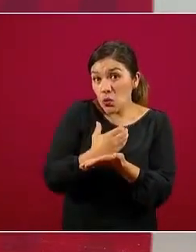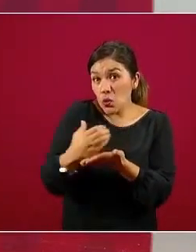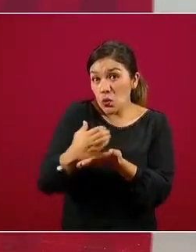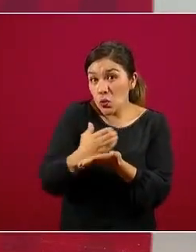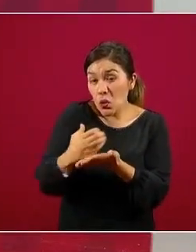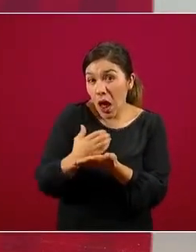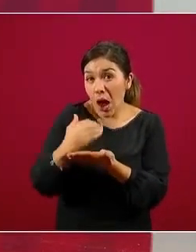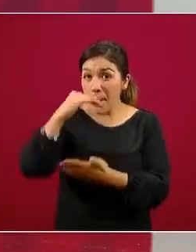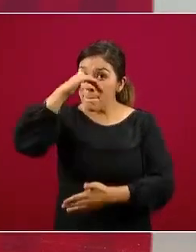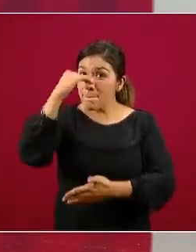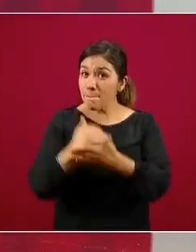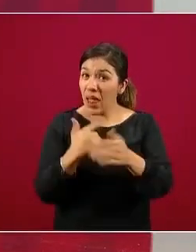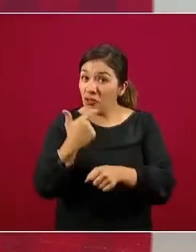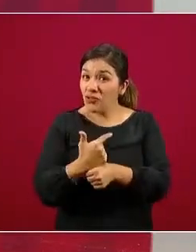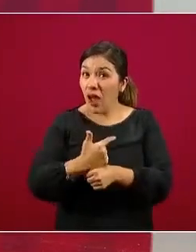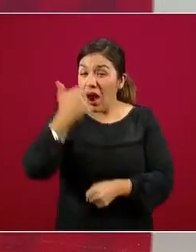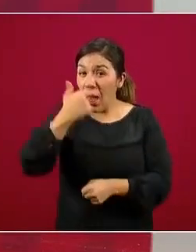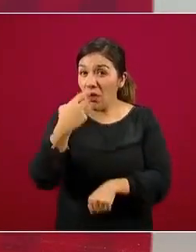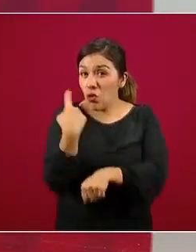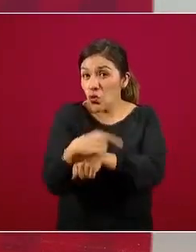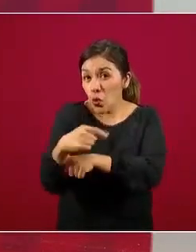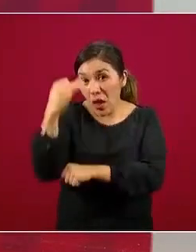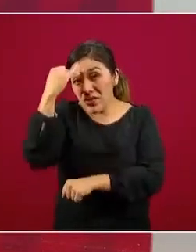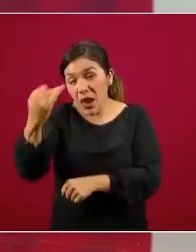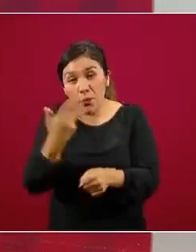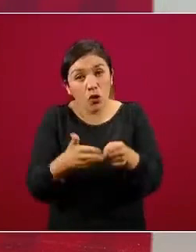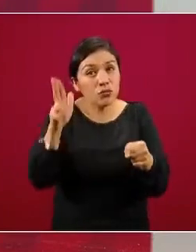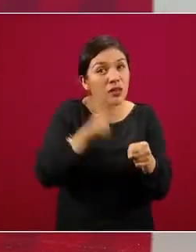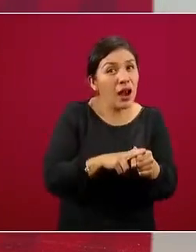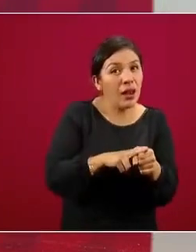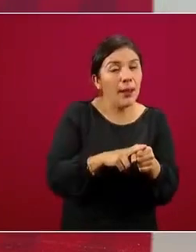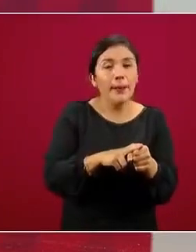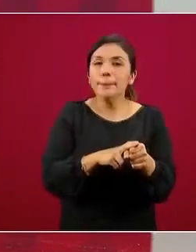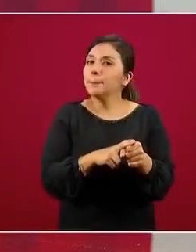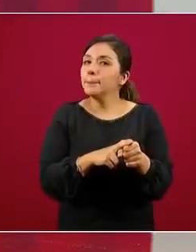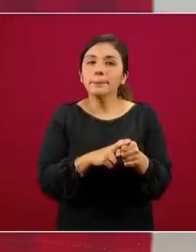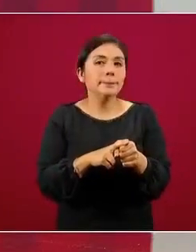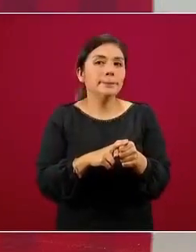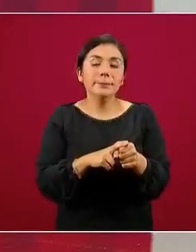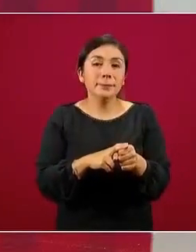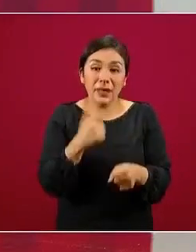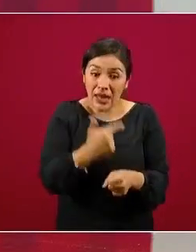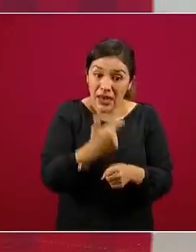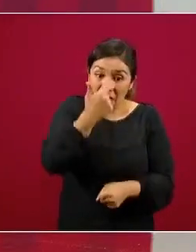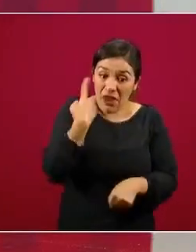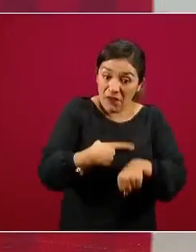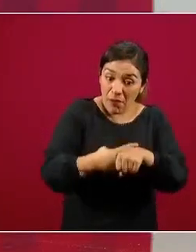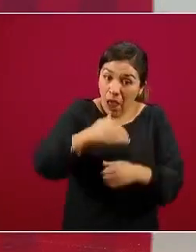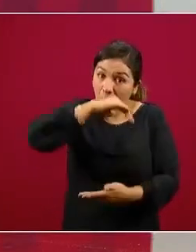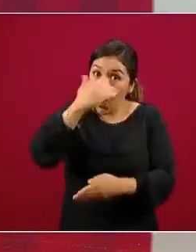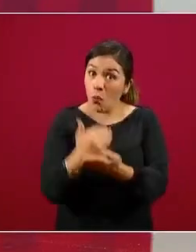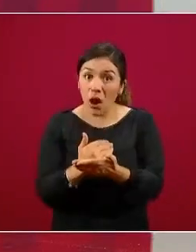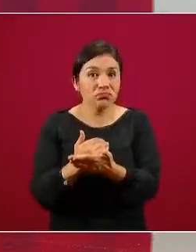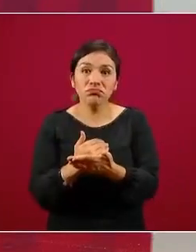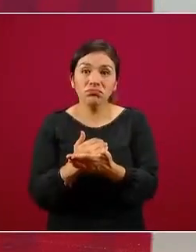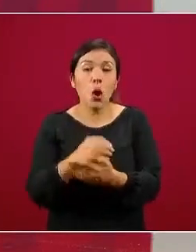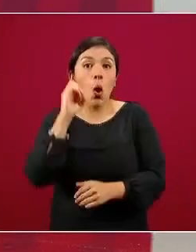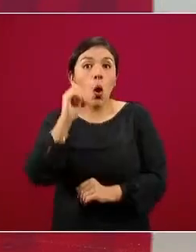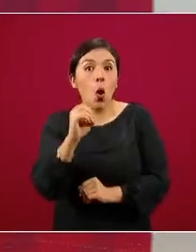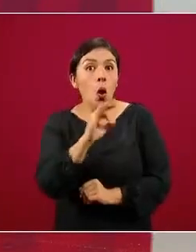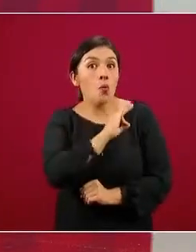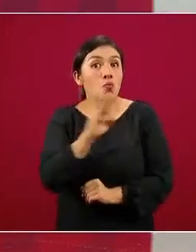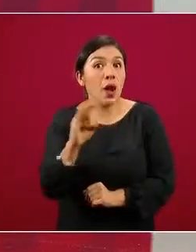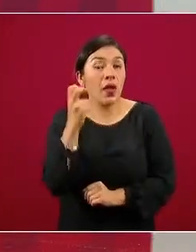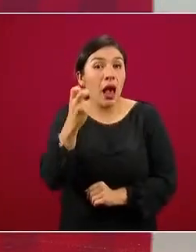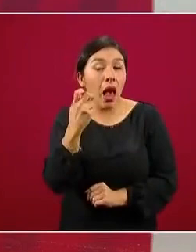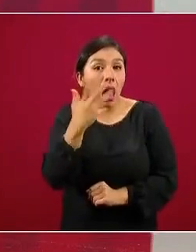la duración de la hospitalización la gravedad de la enfermedad la probabilidad de